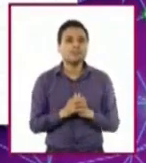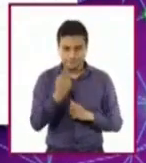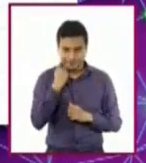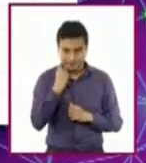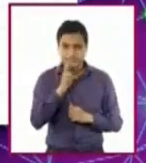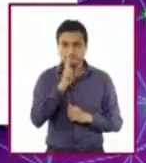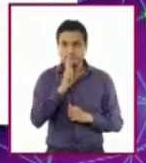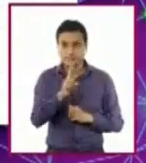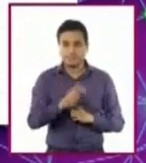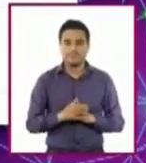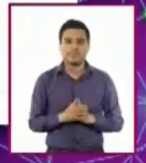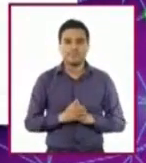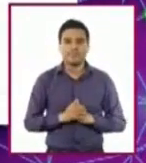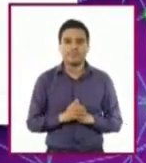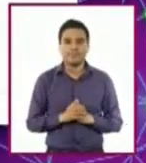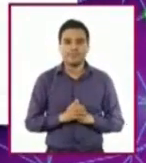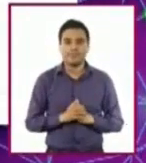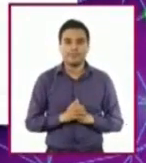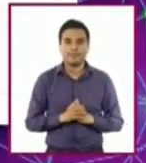respuestas